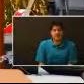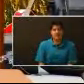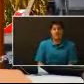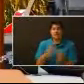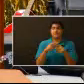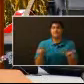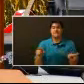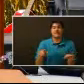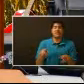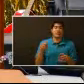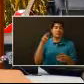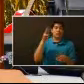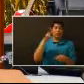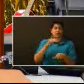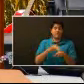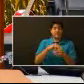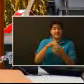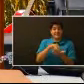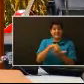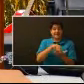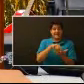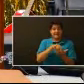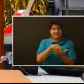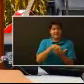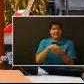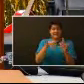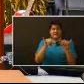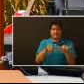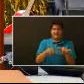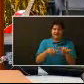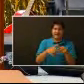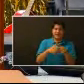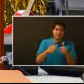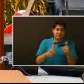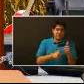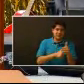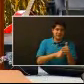pero los más débiles fueron los que se van quedando.